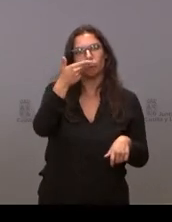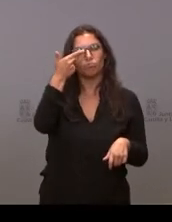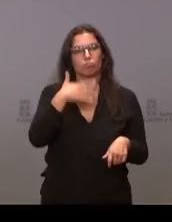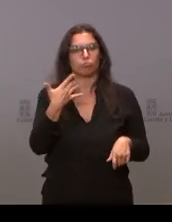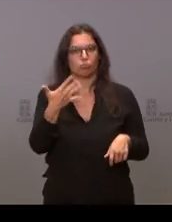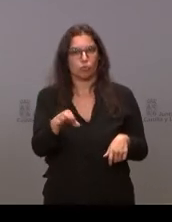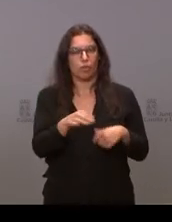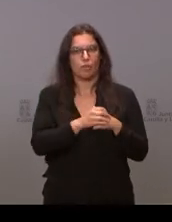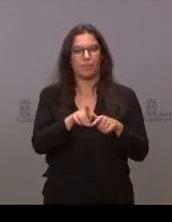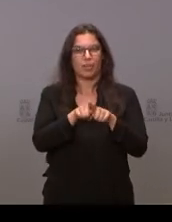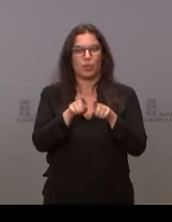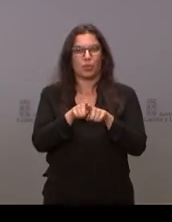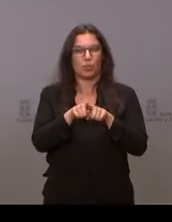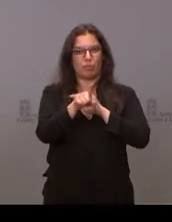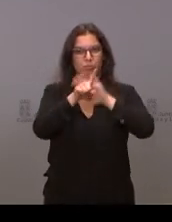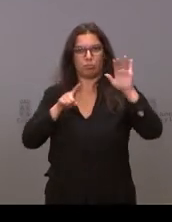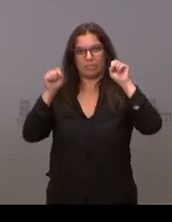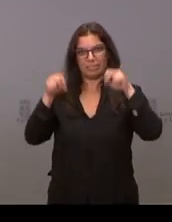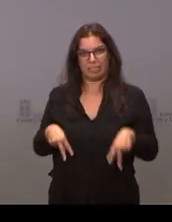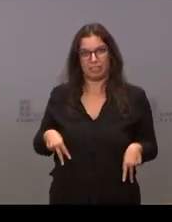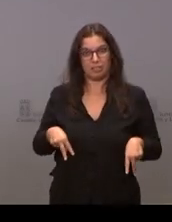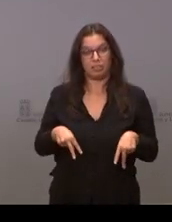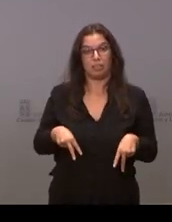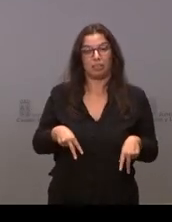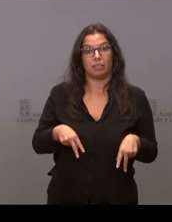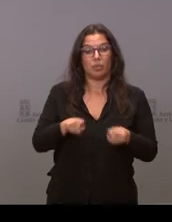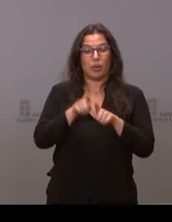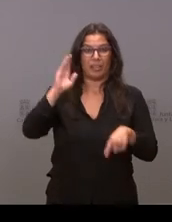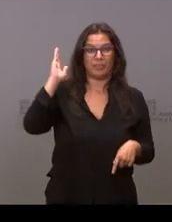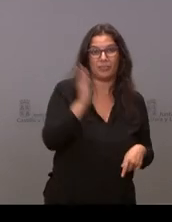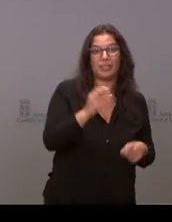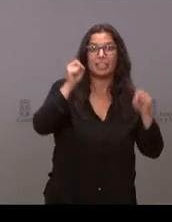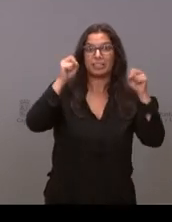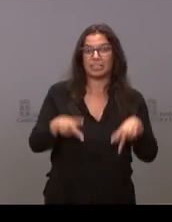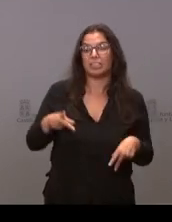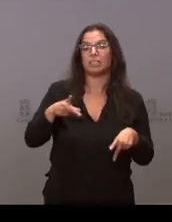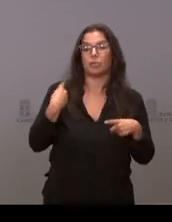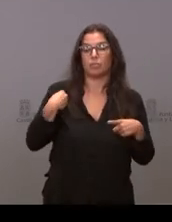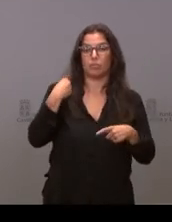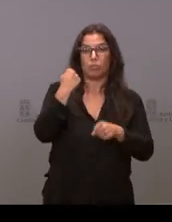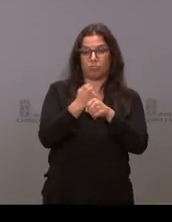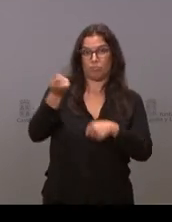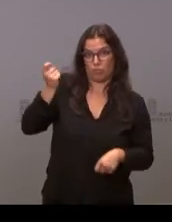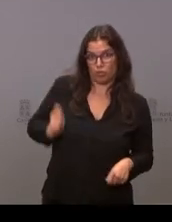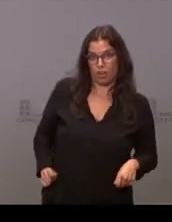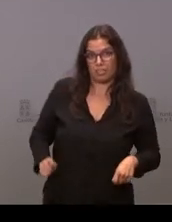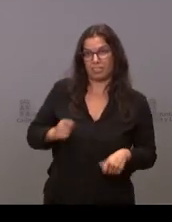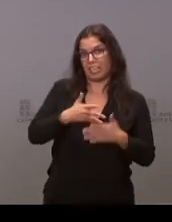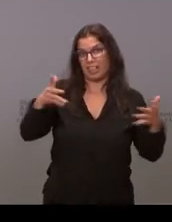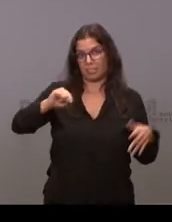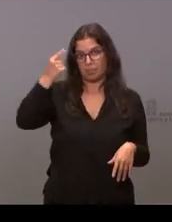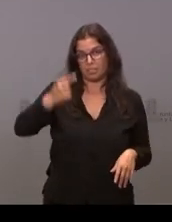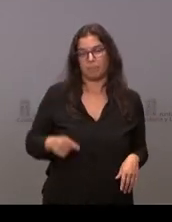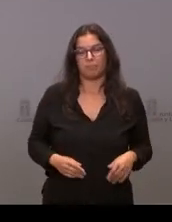sin degresividad. Sin esa degresividad para las explotaciones profesionales mejor dimensionadas.